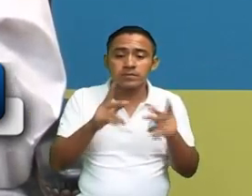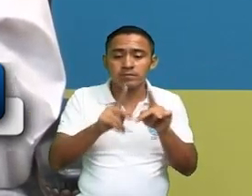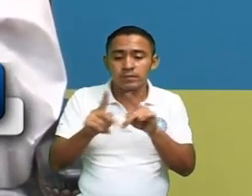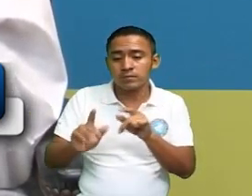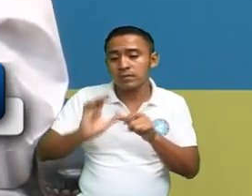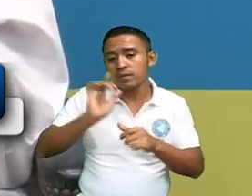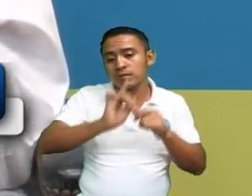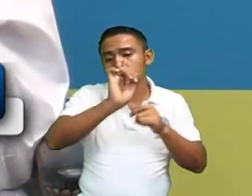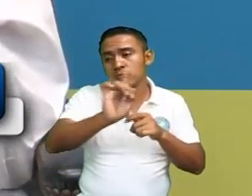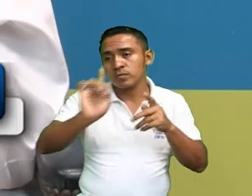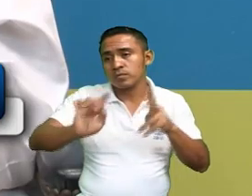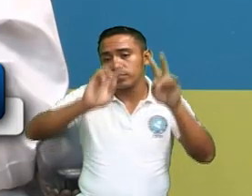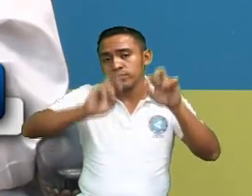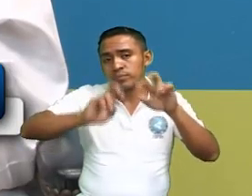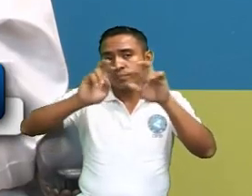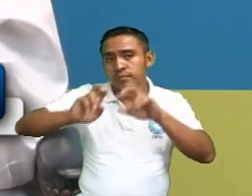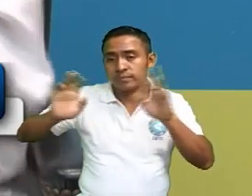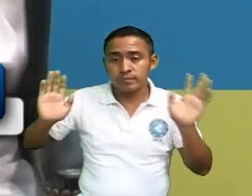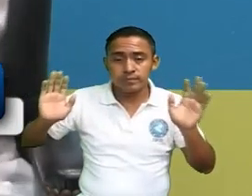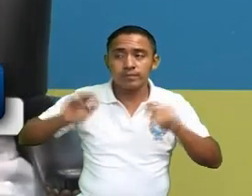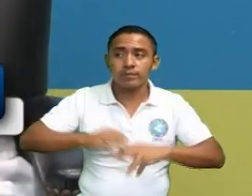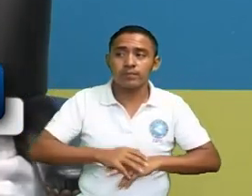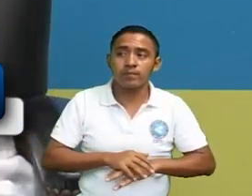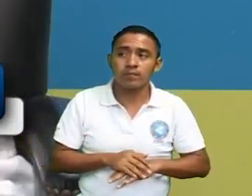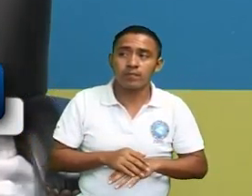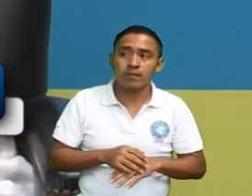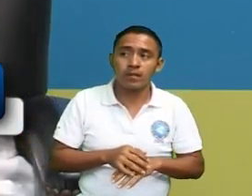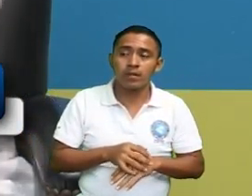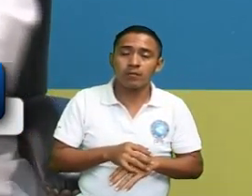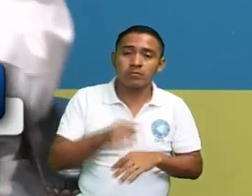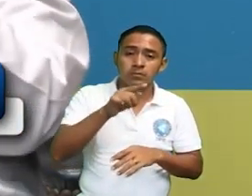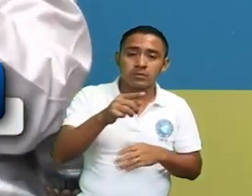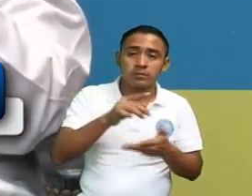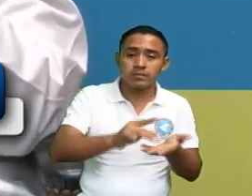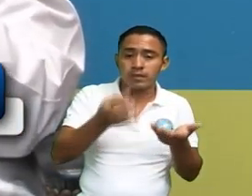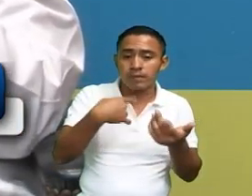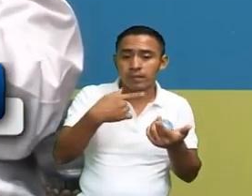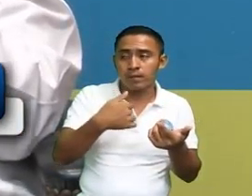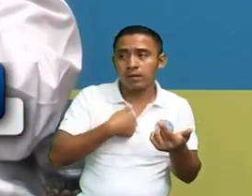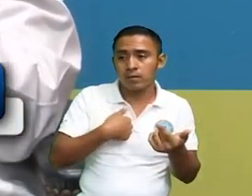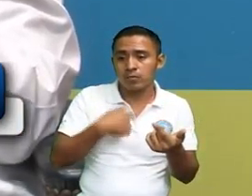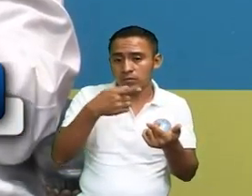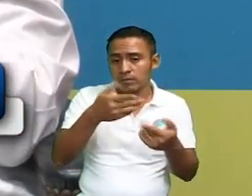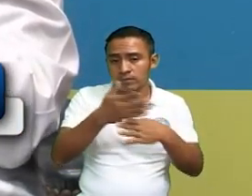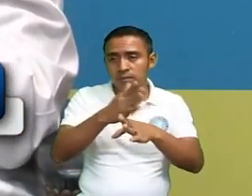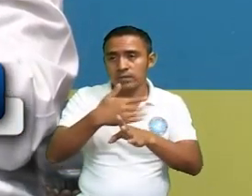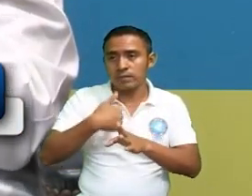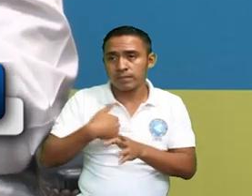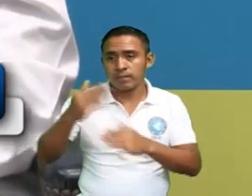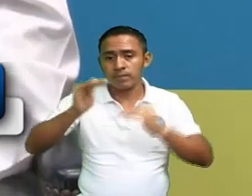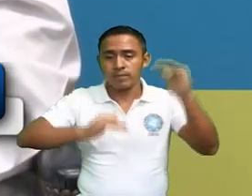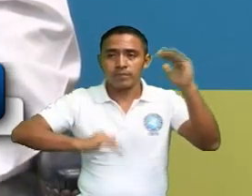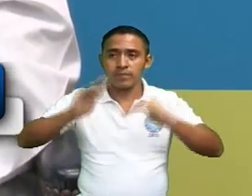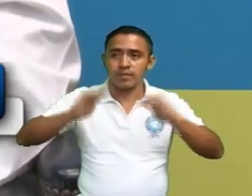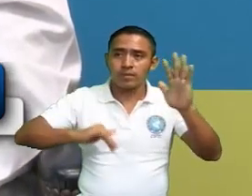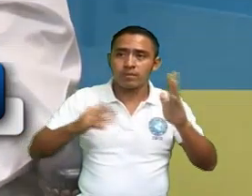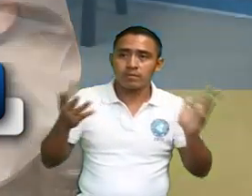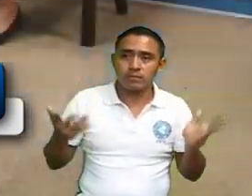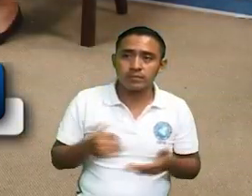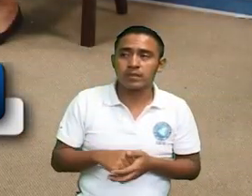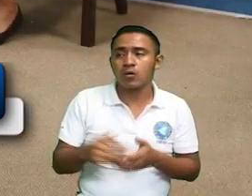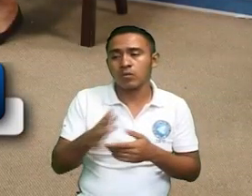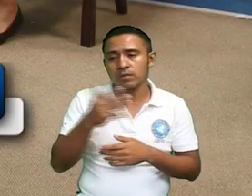¿verdad? Entonces, hay cosas que el medicamento que usted utiliza no es necesariamente el que yo voy a usar. Además varía por las enfermedades que pueda tener